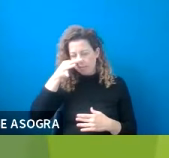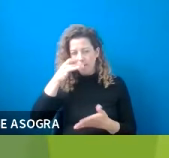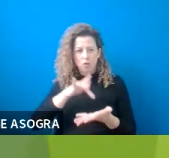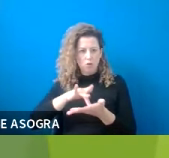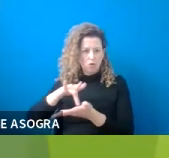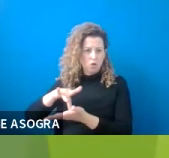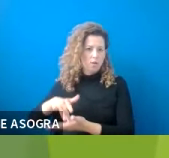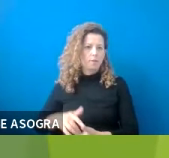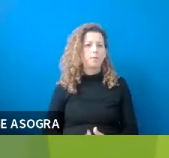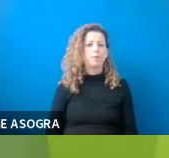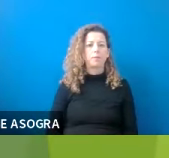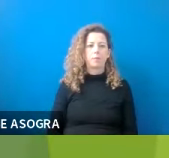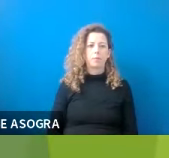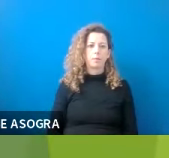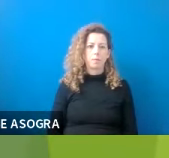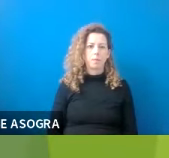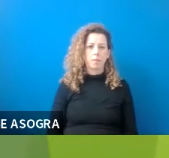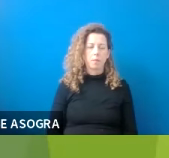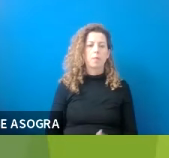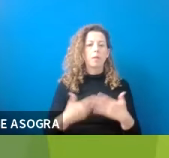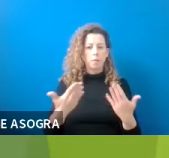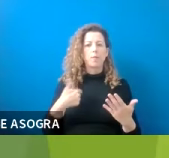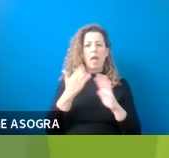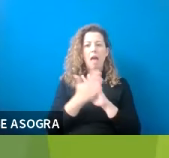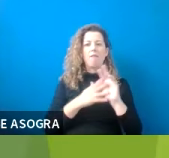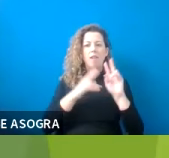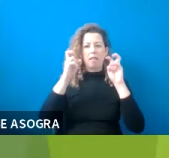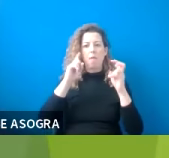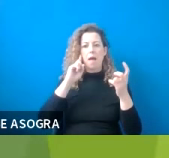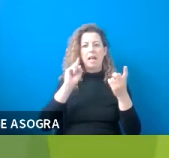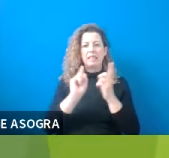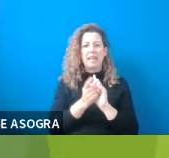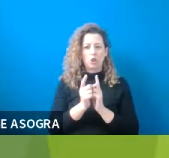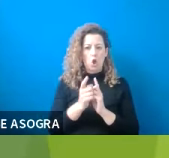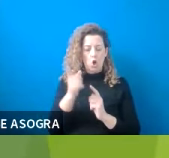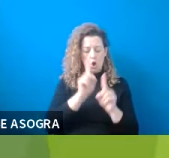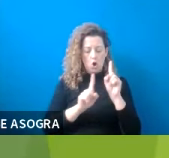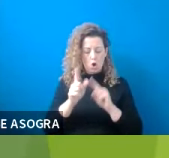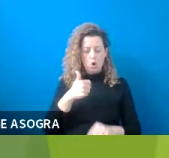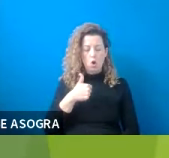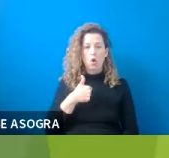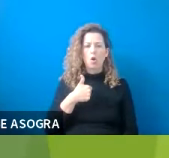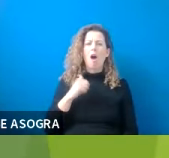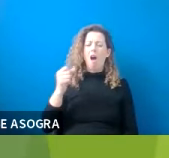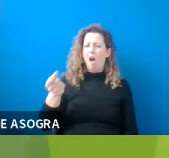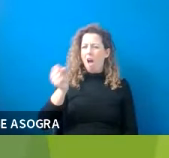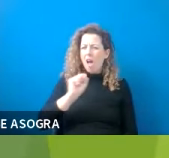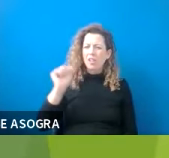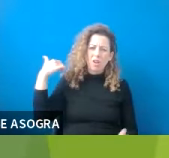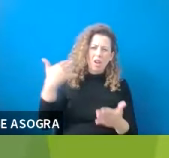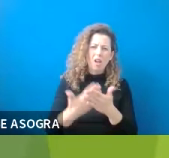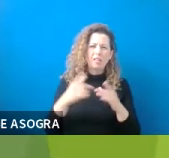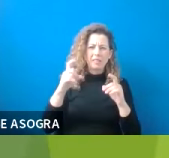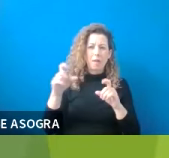Bueno, voy a hablar un poco sobre mi trastorno. Cuando me dijeron después de años tratándome con medicación para